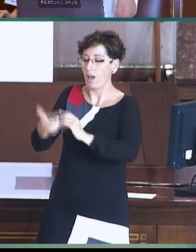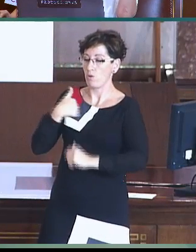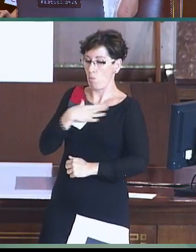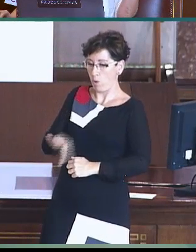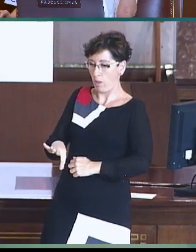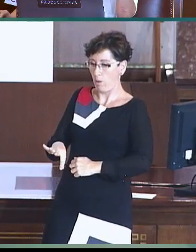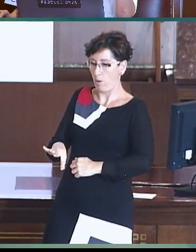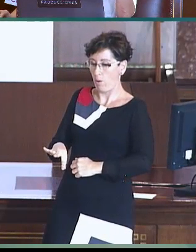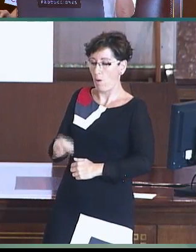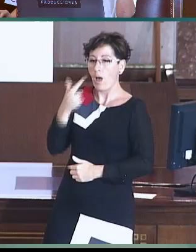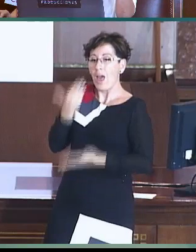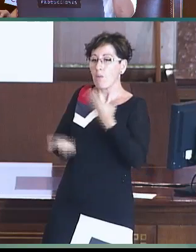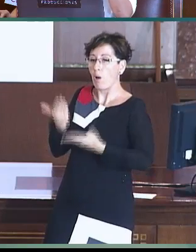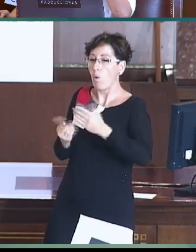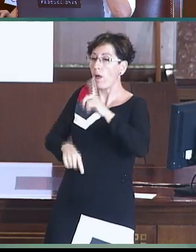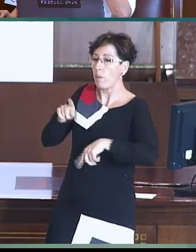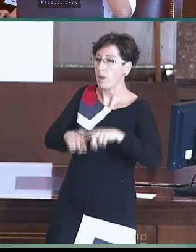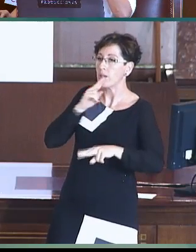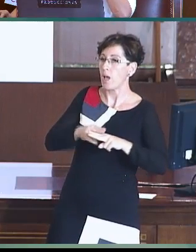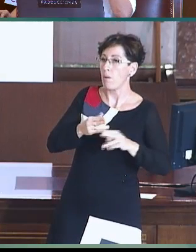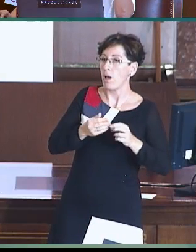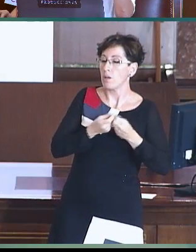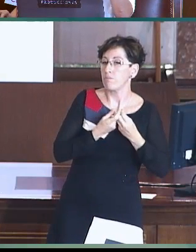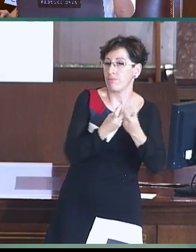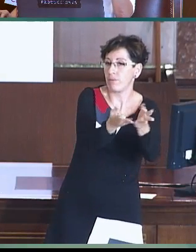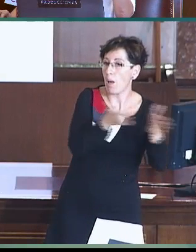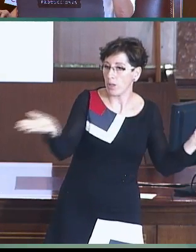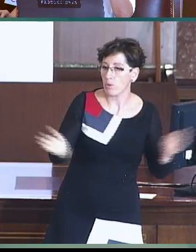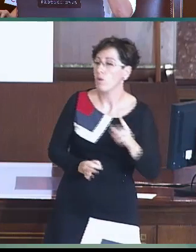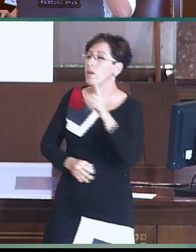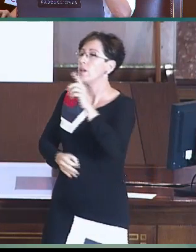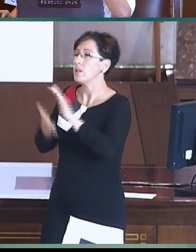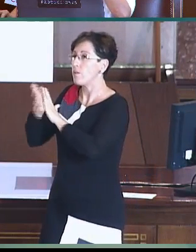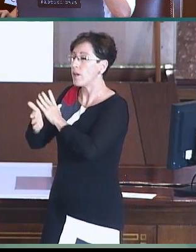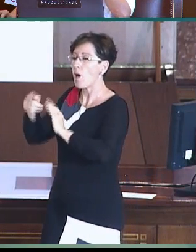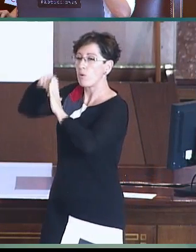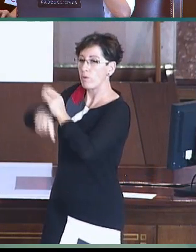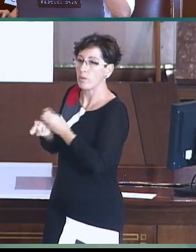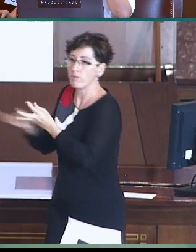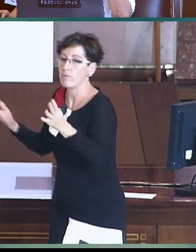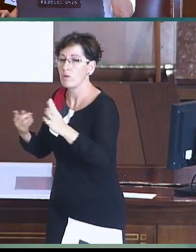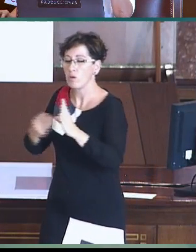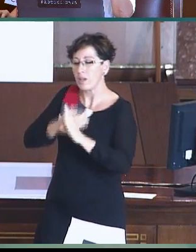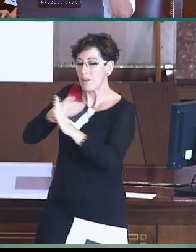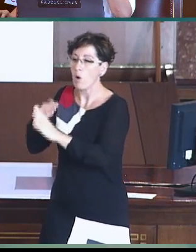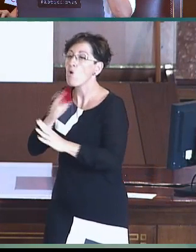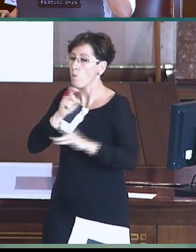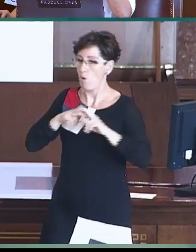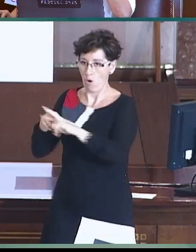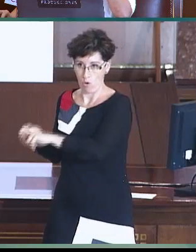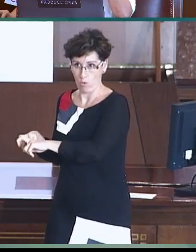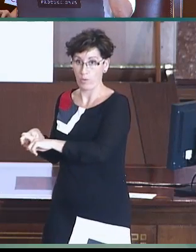evaluar amplitud o profundidad de vocabulario, ¿no? ¿Qué tareas hay diferentes? Bueno, pues partiendo de la base de que